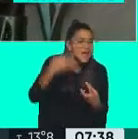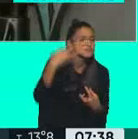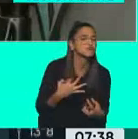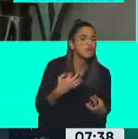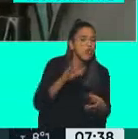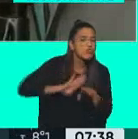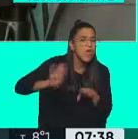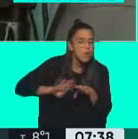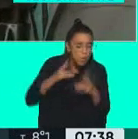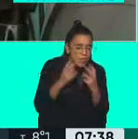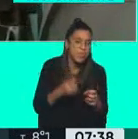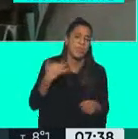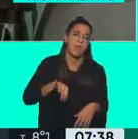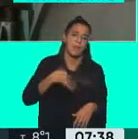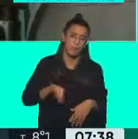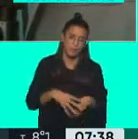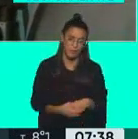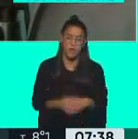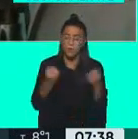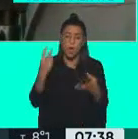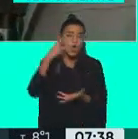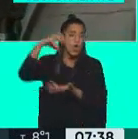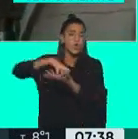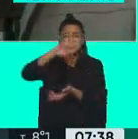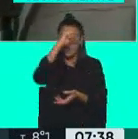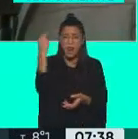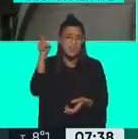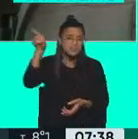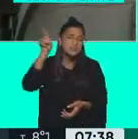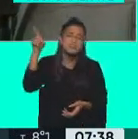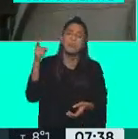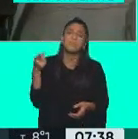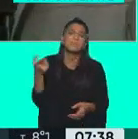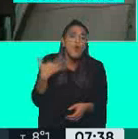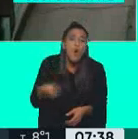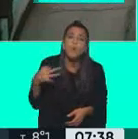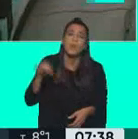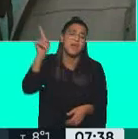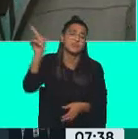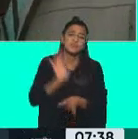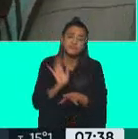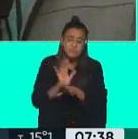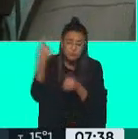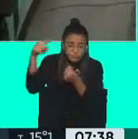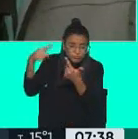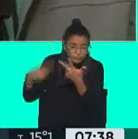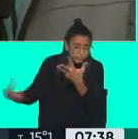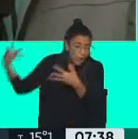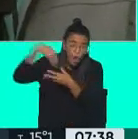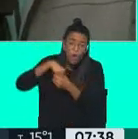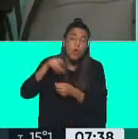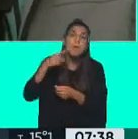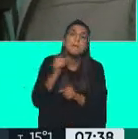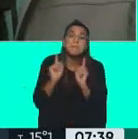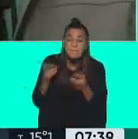de la deuda externa, porque el Congreso de la Nación tiene la obligación de acumular elementos de